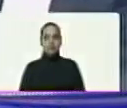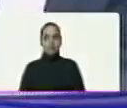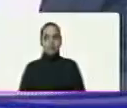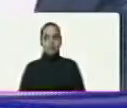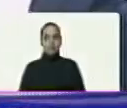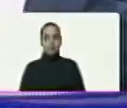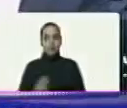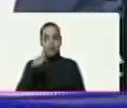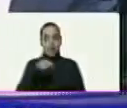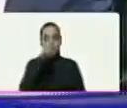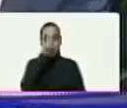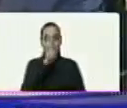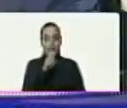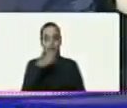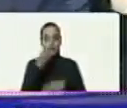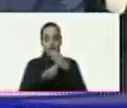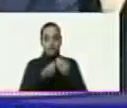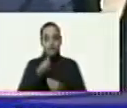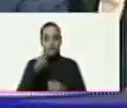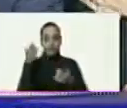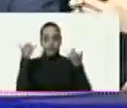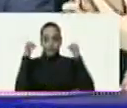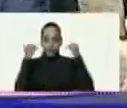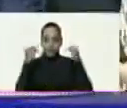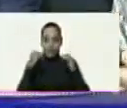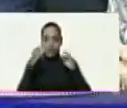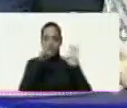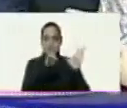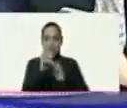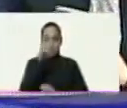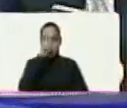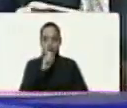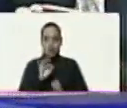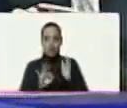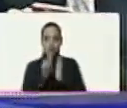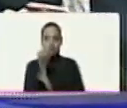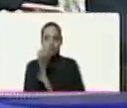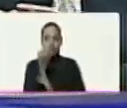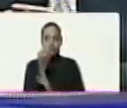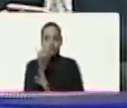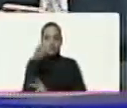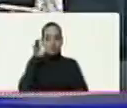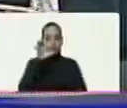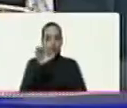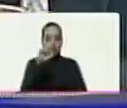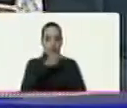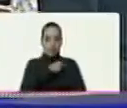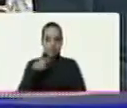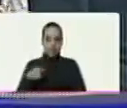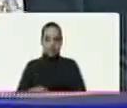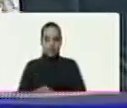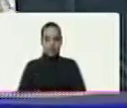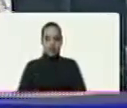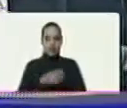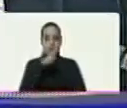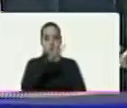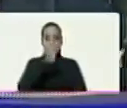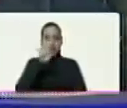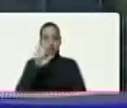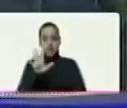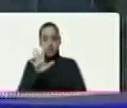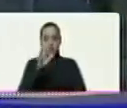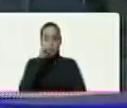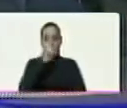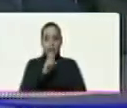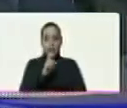Este año se celebran los 70 años de aniversario de la Fundación de la República Popular China y los 45